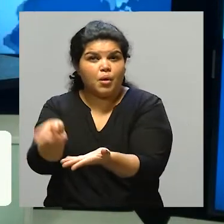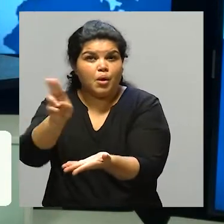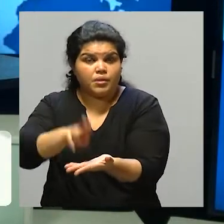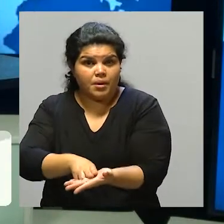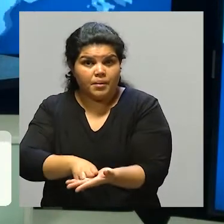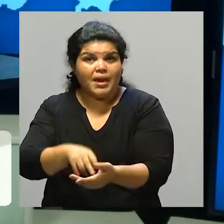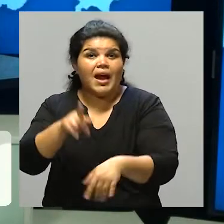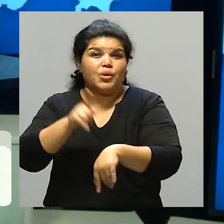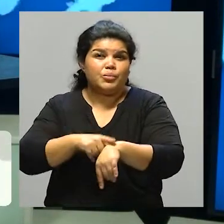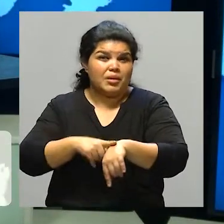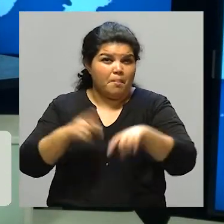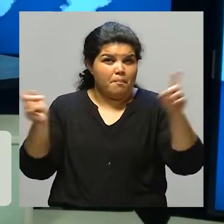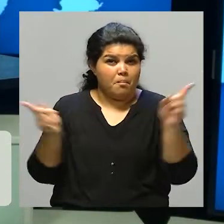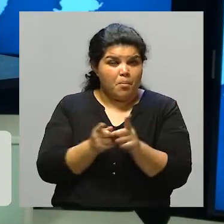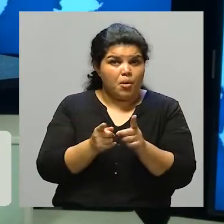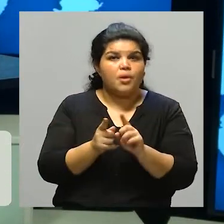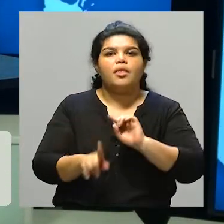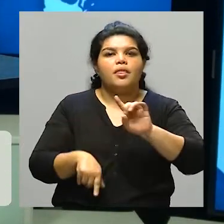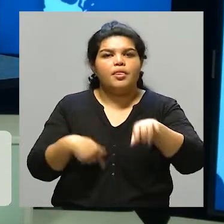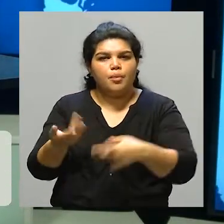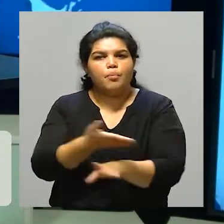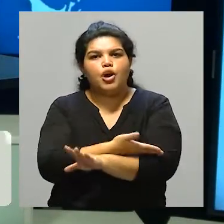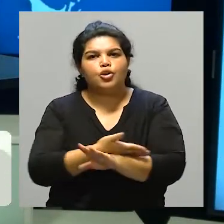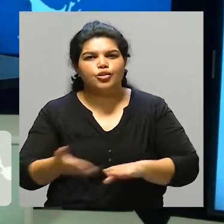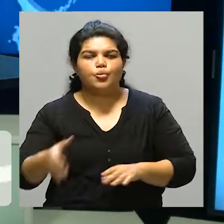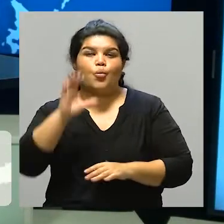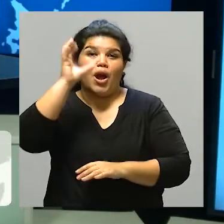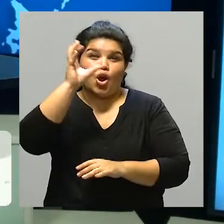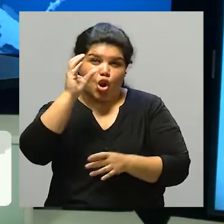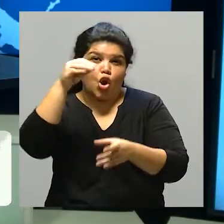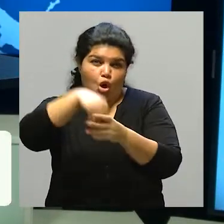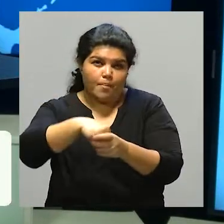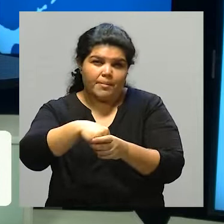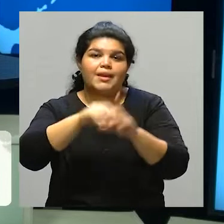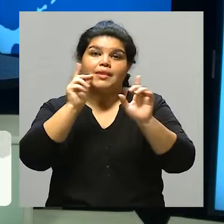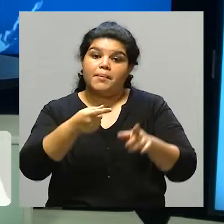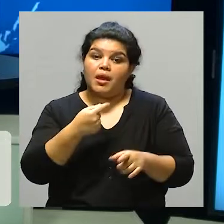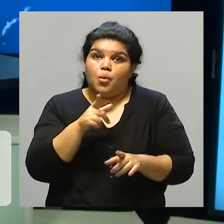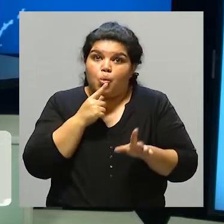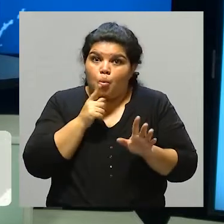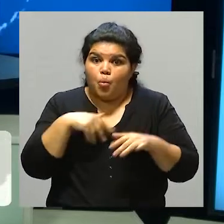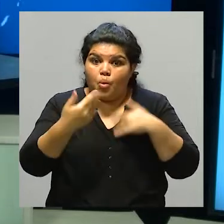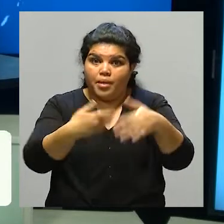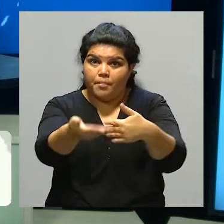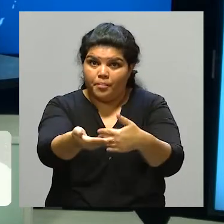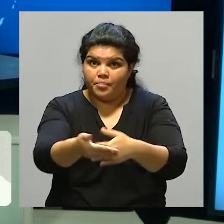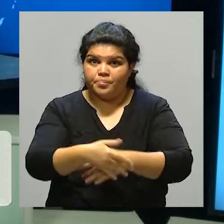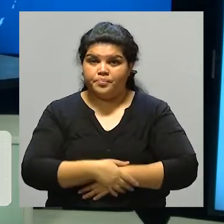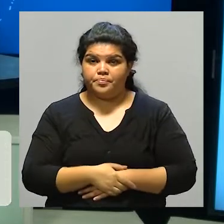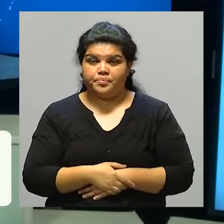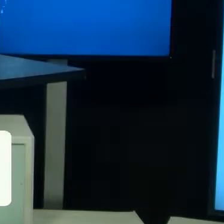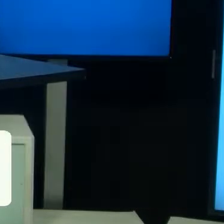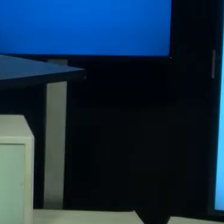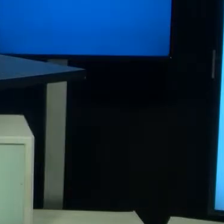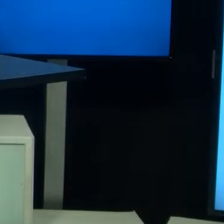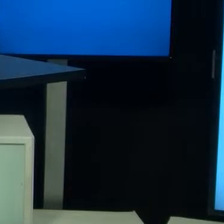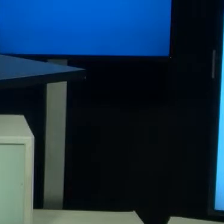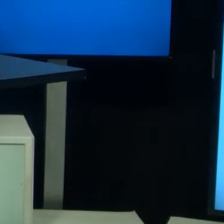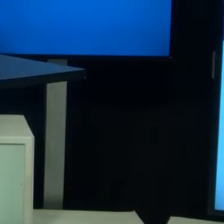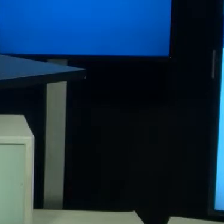se ha vivido en otras épocas? Sí, pues hay un balance, digamos, muy pobre